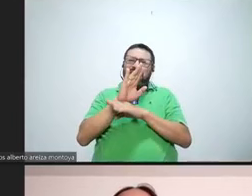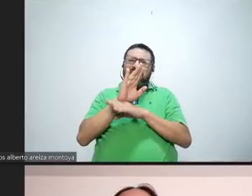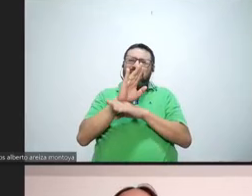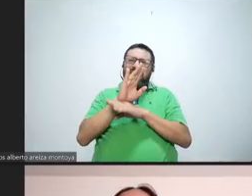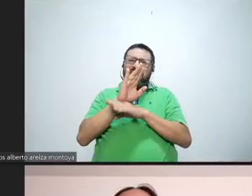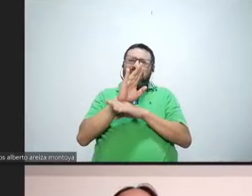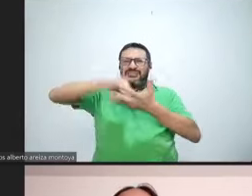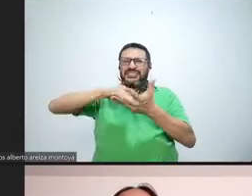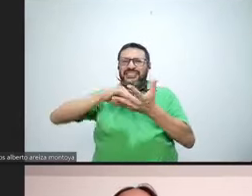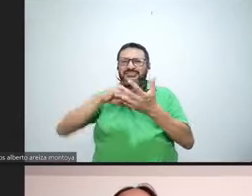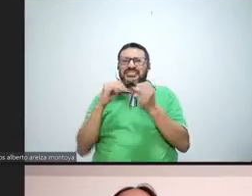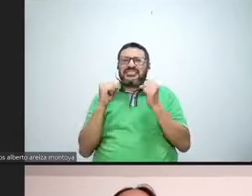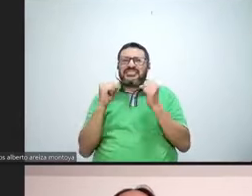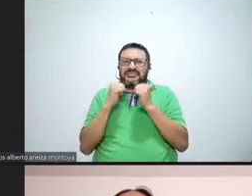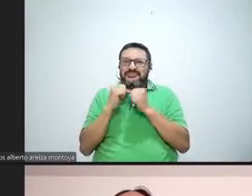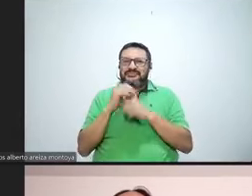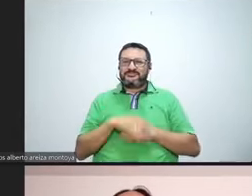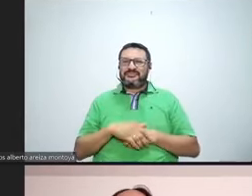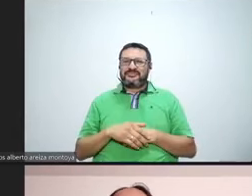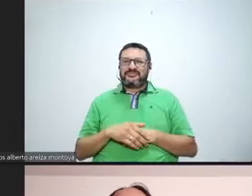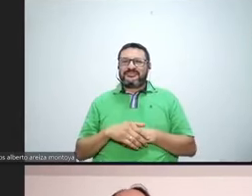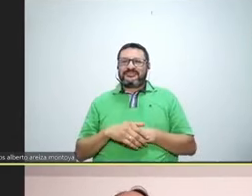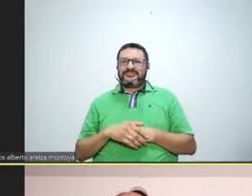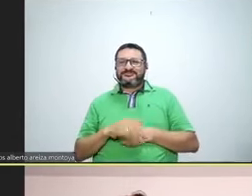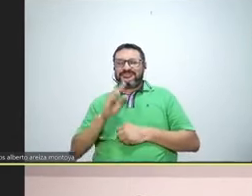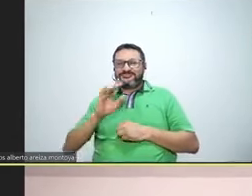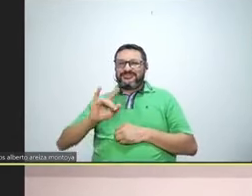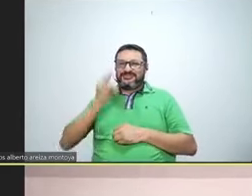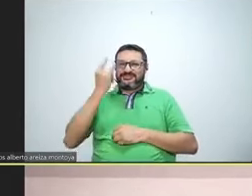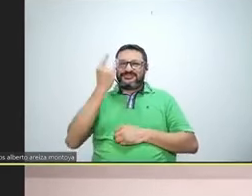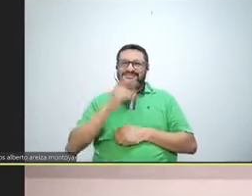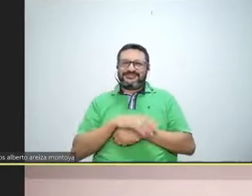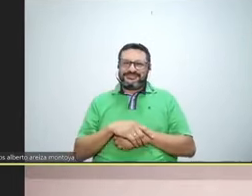dicho, tiene algún trastorno.